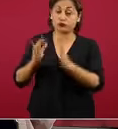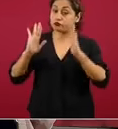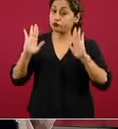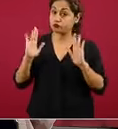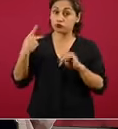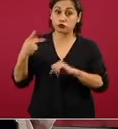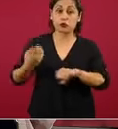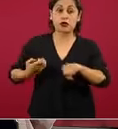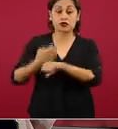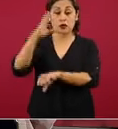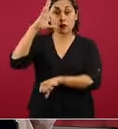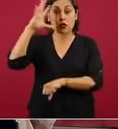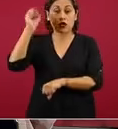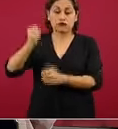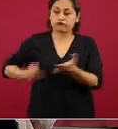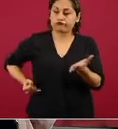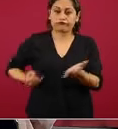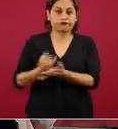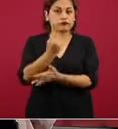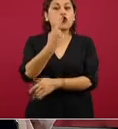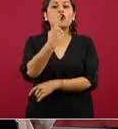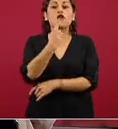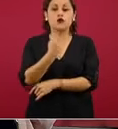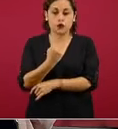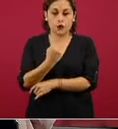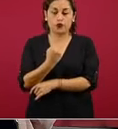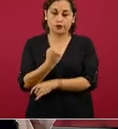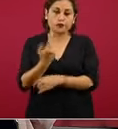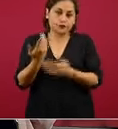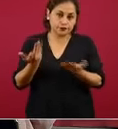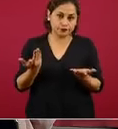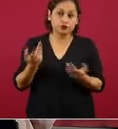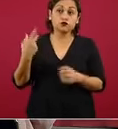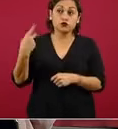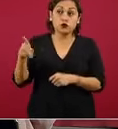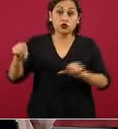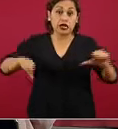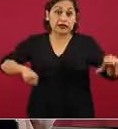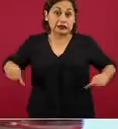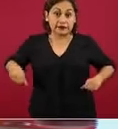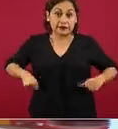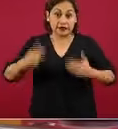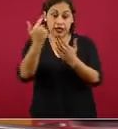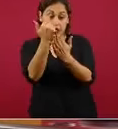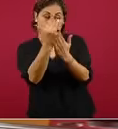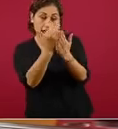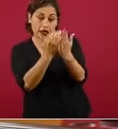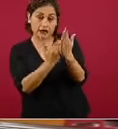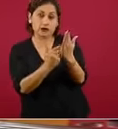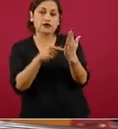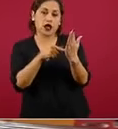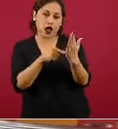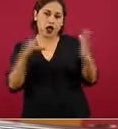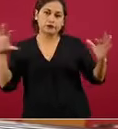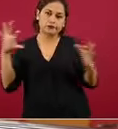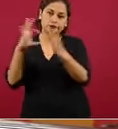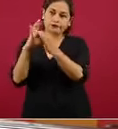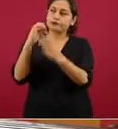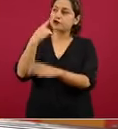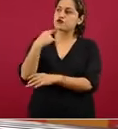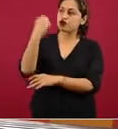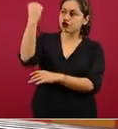Morelos, que el estado también se encuentra con todas las estrategias que definen o caracterizan a el